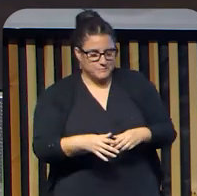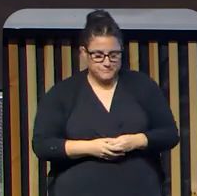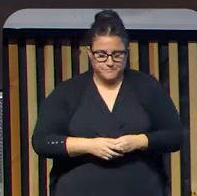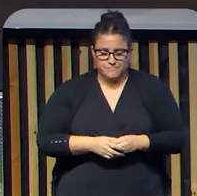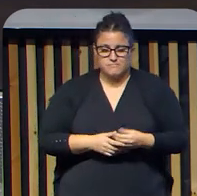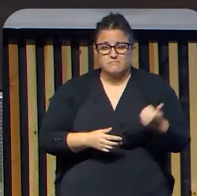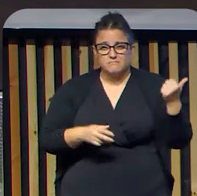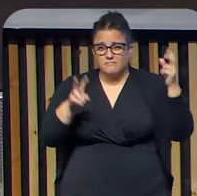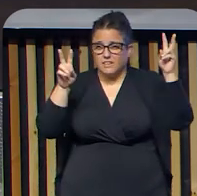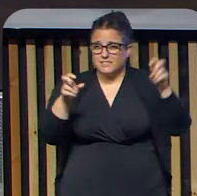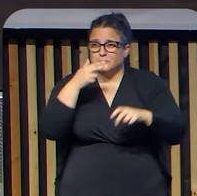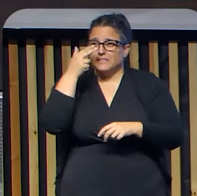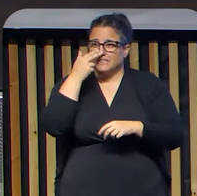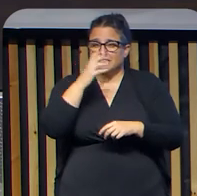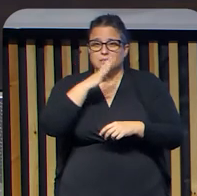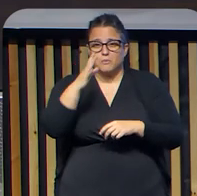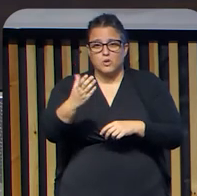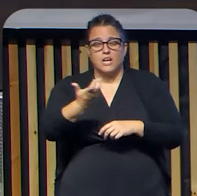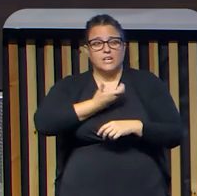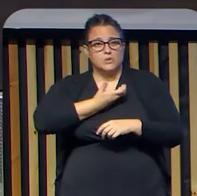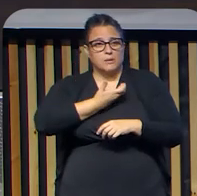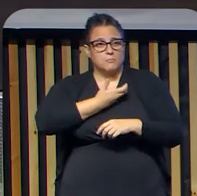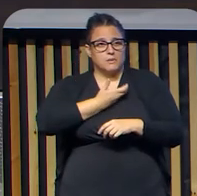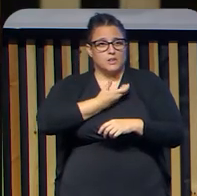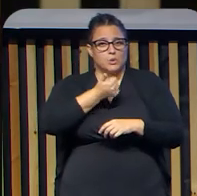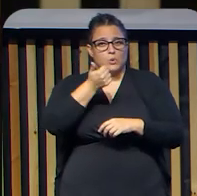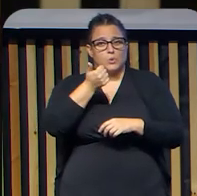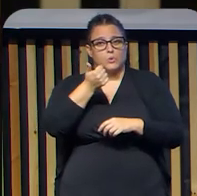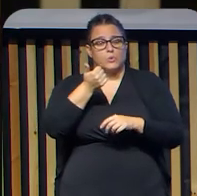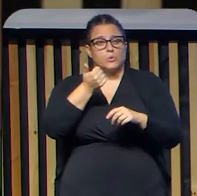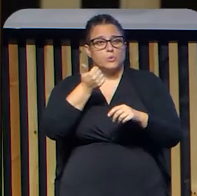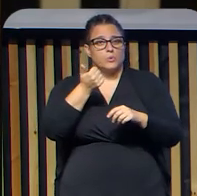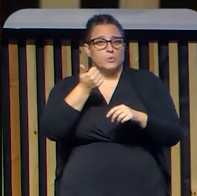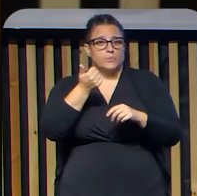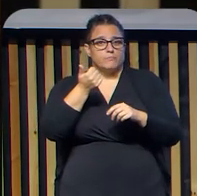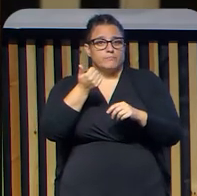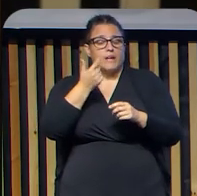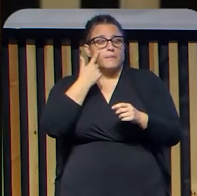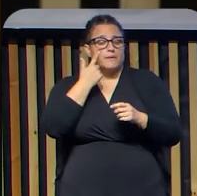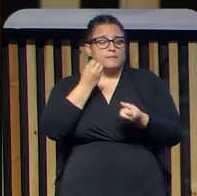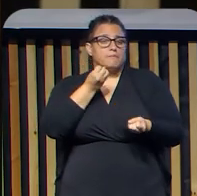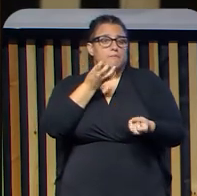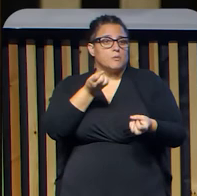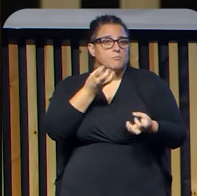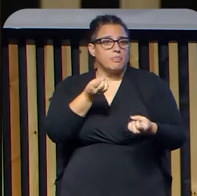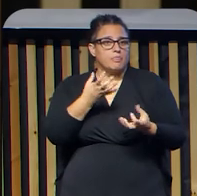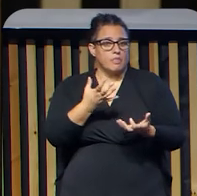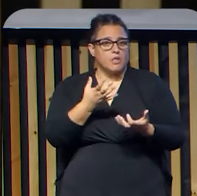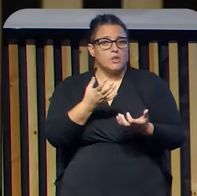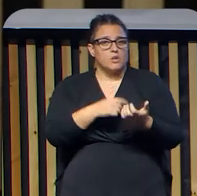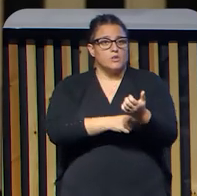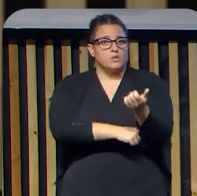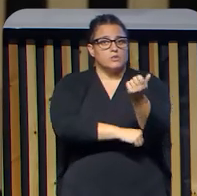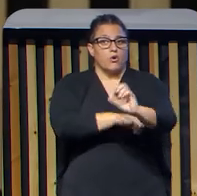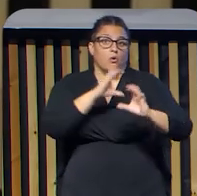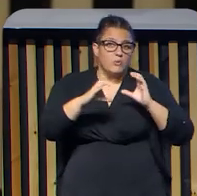Dónde tenemos los puntos de dolor en la comunicación administrativa no los puntos de dolor O sea qué es lo que la gente no entiende